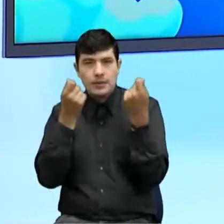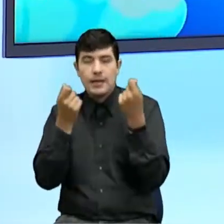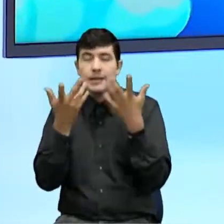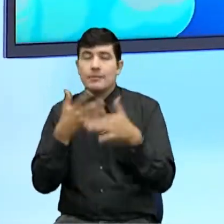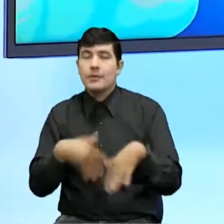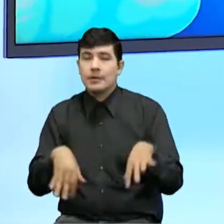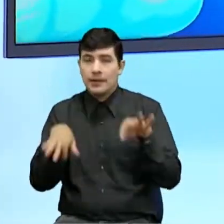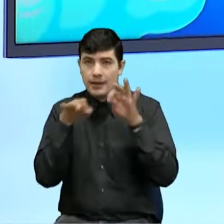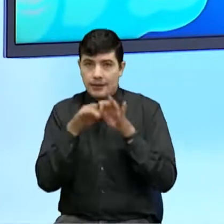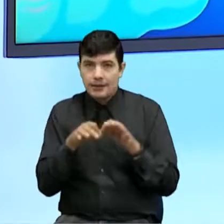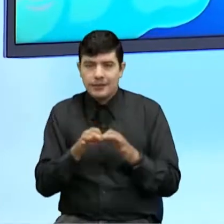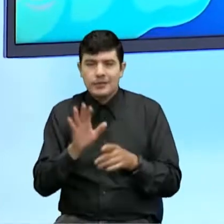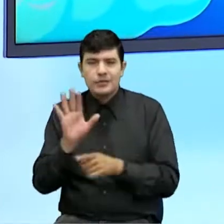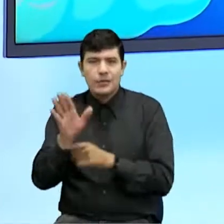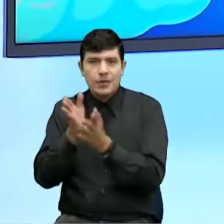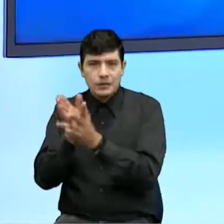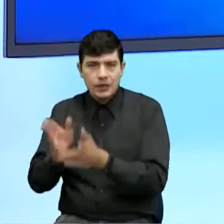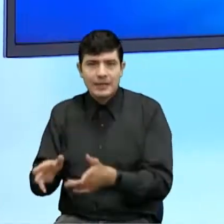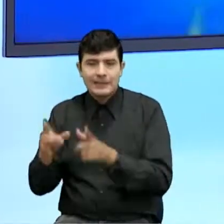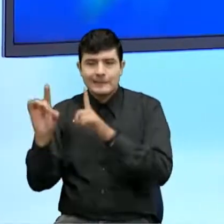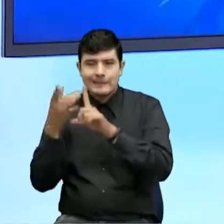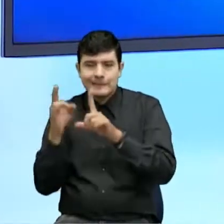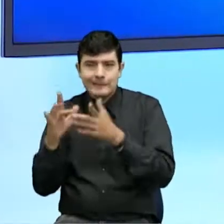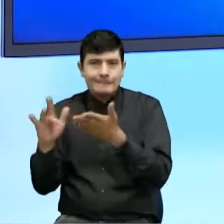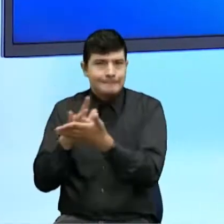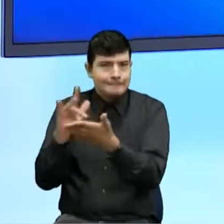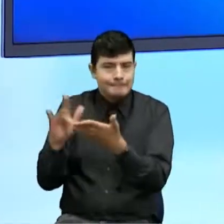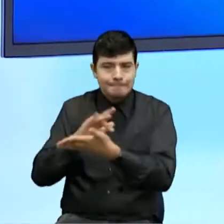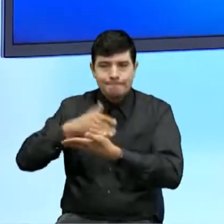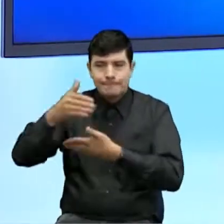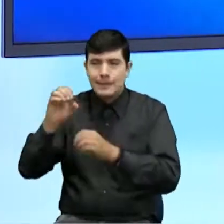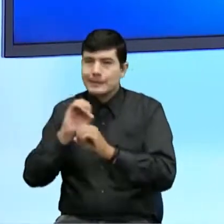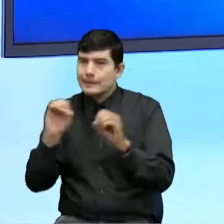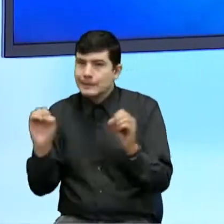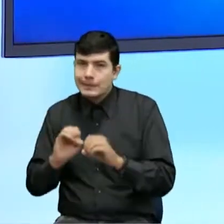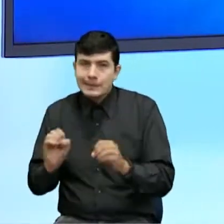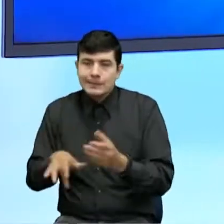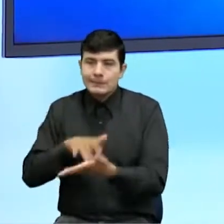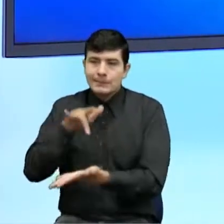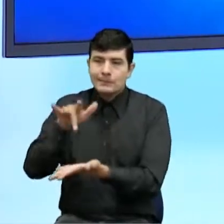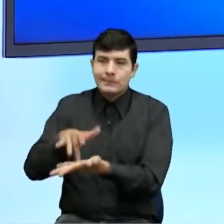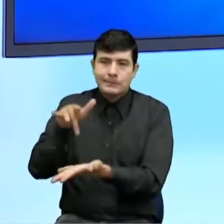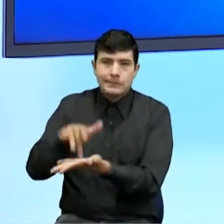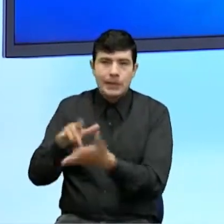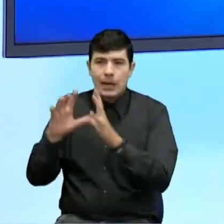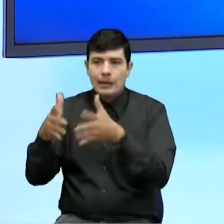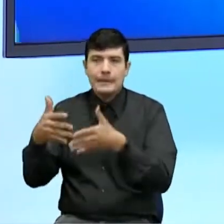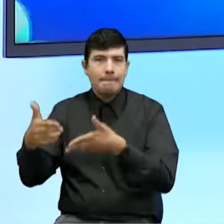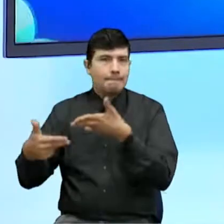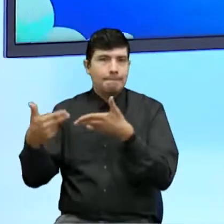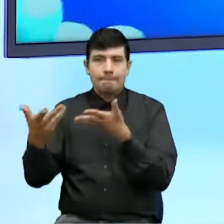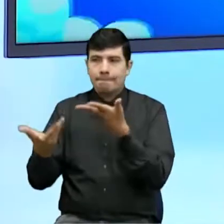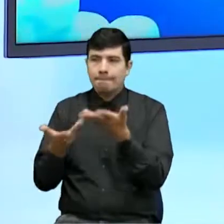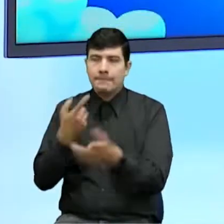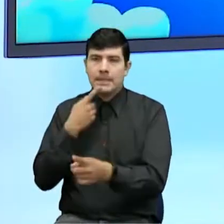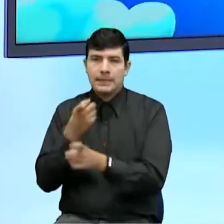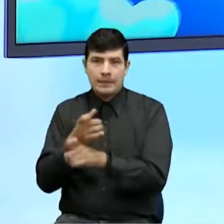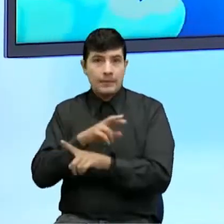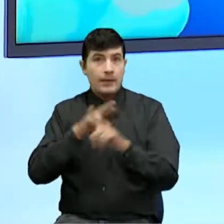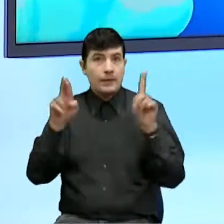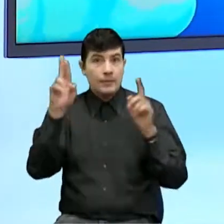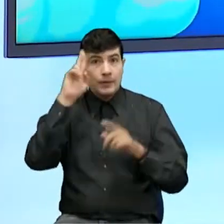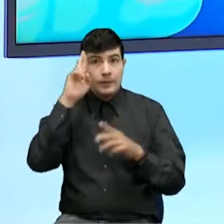la posibilidad de tener elementos electrónicos con los cuales asistir a sus clases, ¿cierto? Y por eso ellas han creado la siguiente